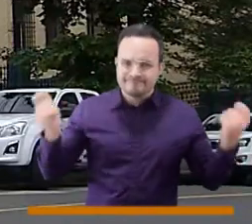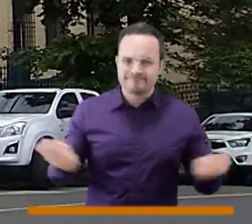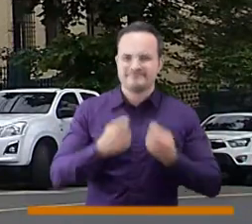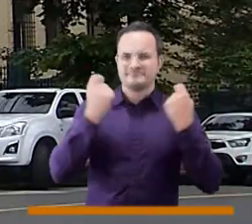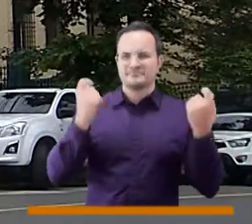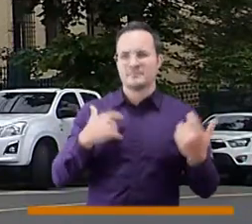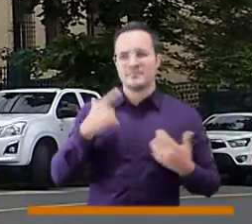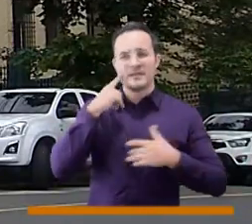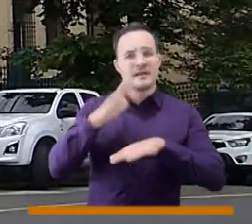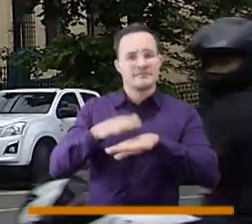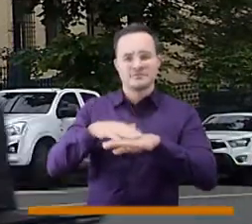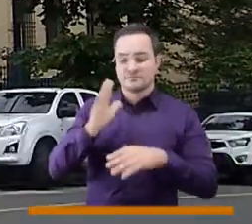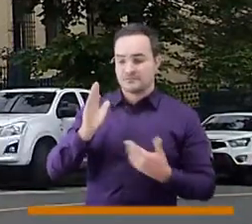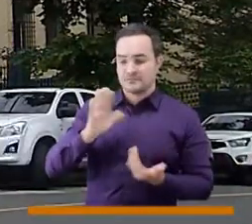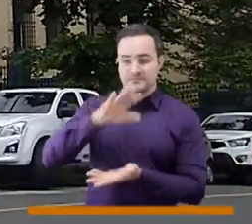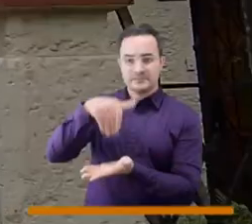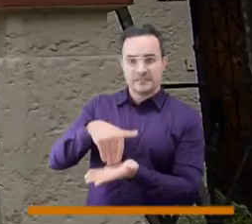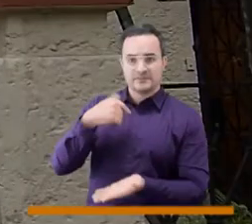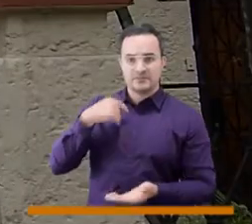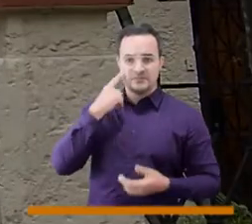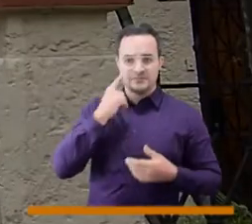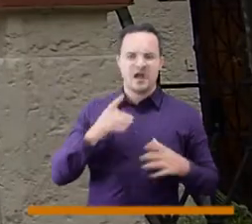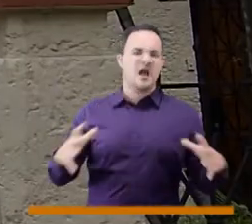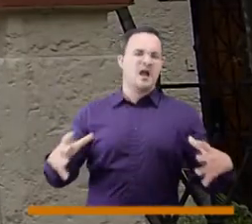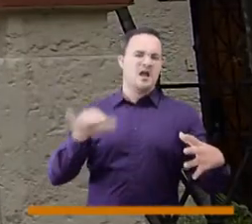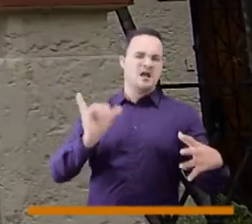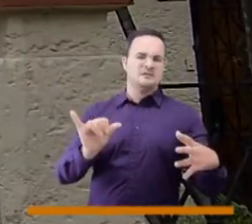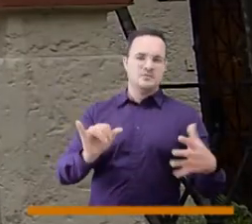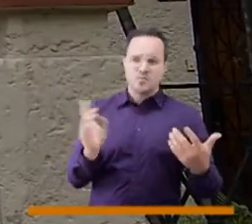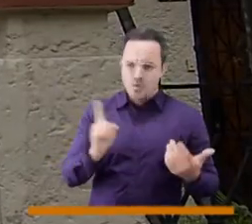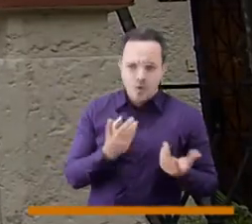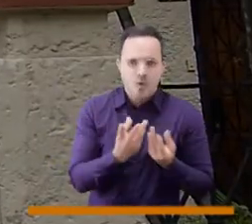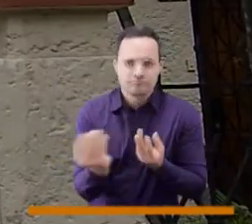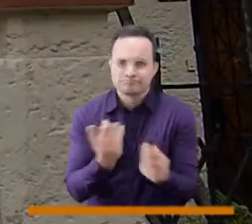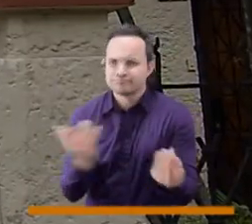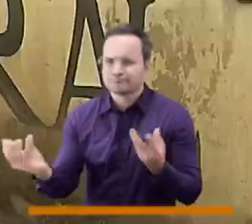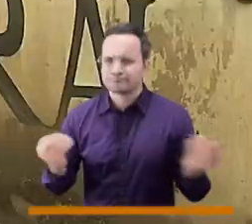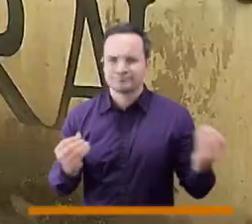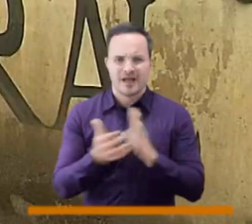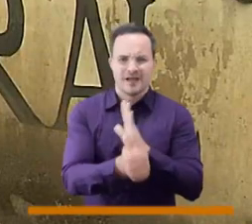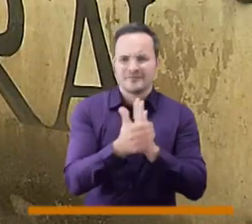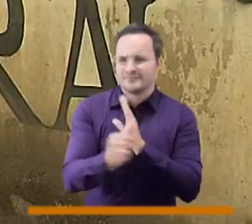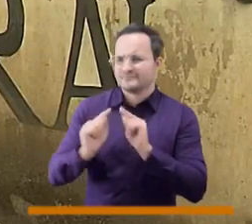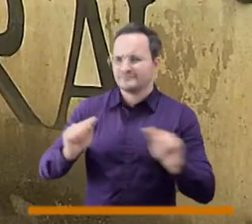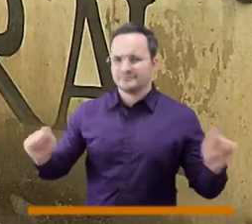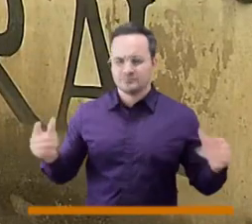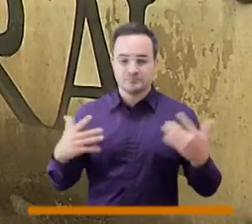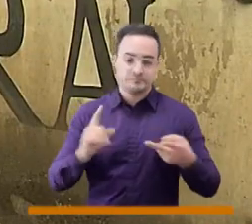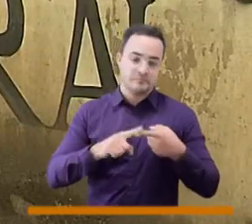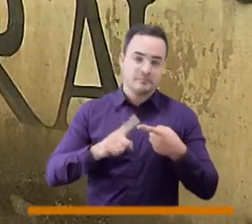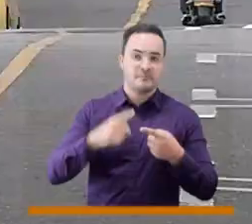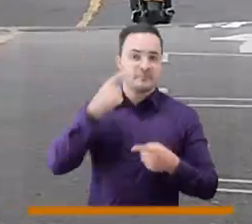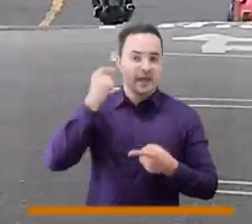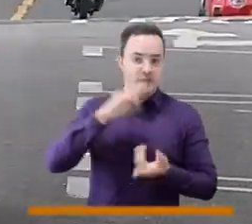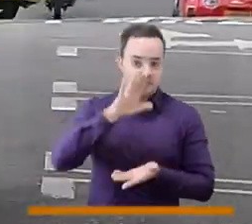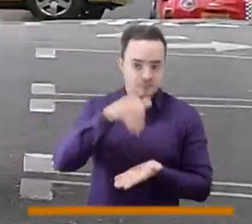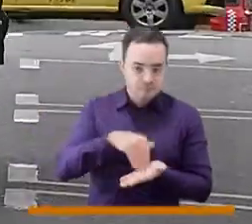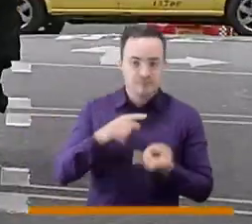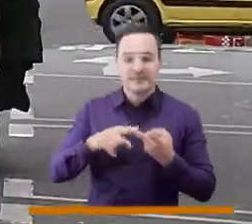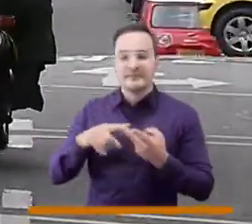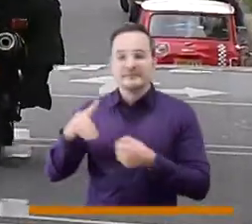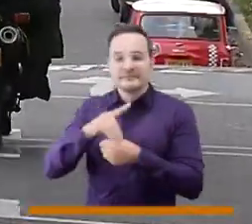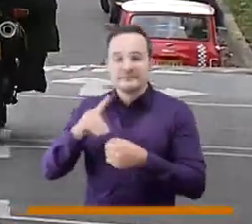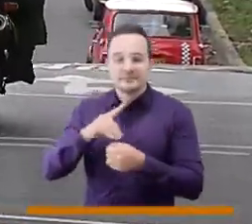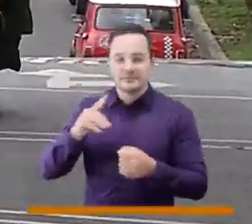como un todo, tiene sectores específicos que tienen unas grandes potencialidades, por ejemplo, Prado Centro, el Distrito San Ignacio, desde lo